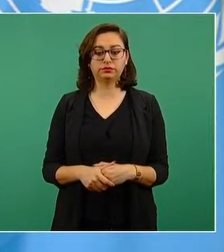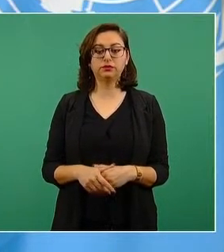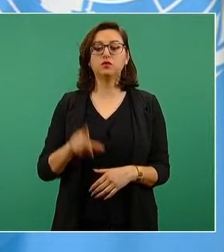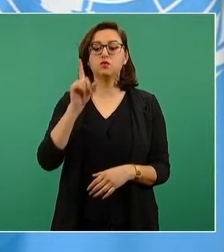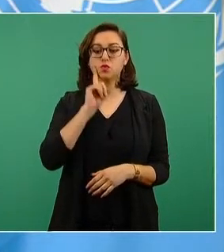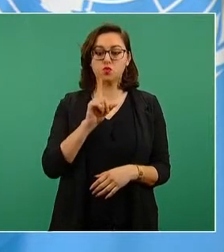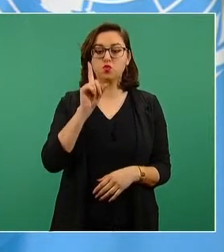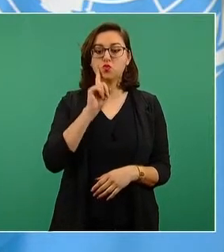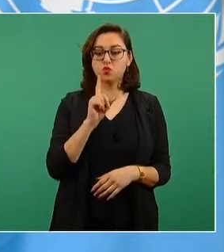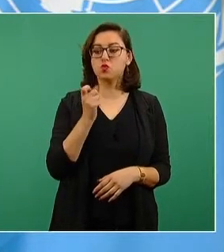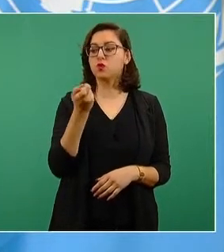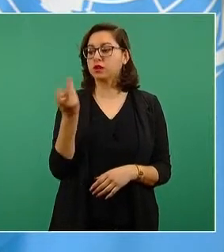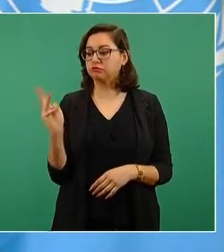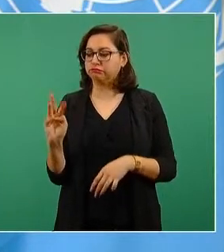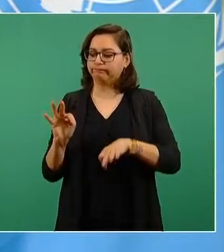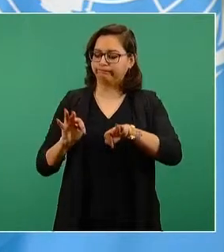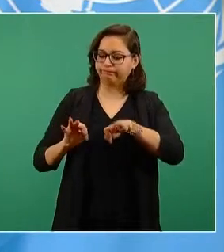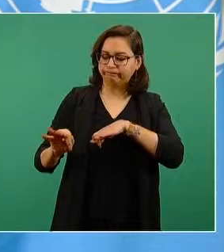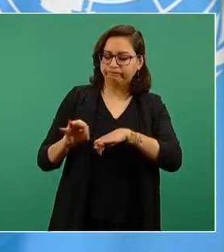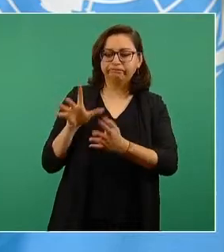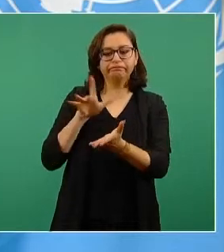también reciben apoyos.